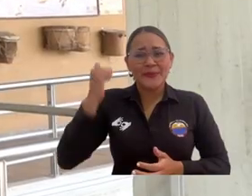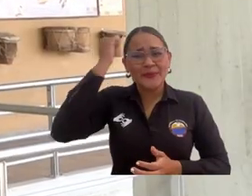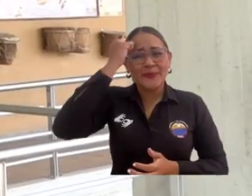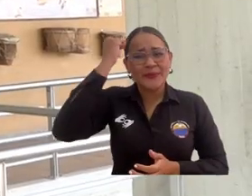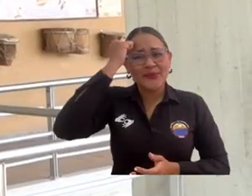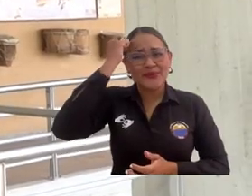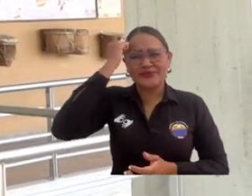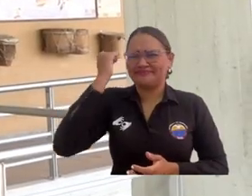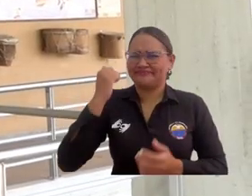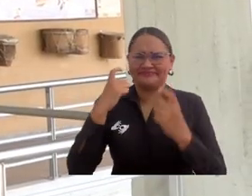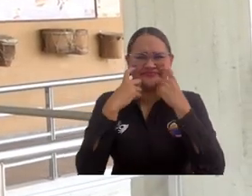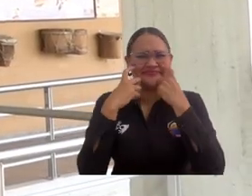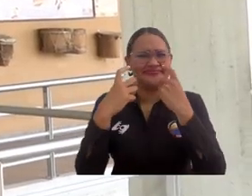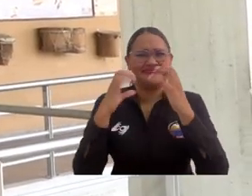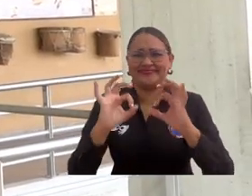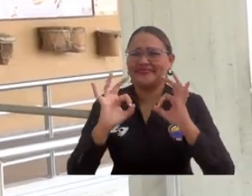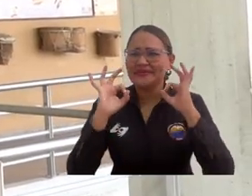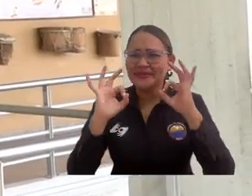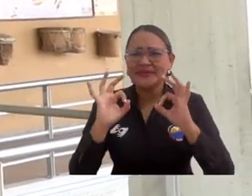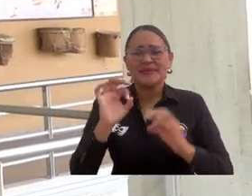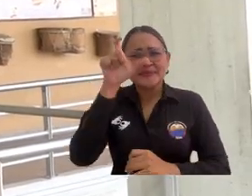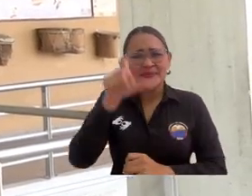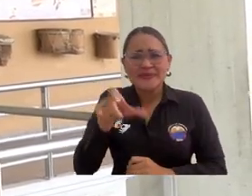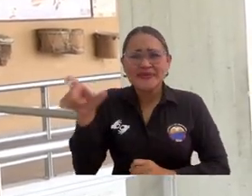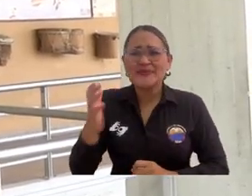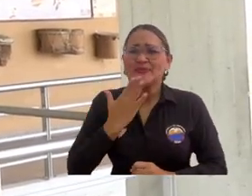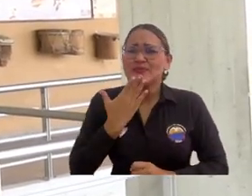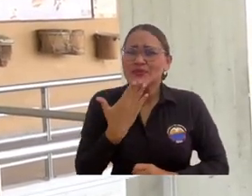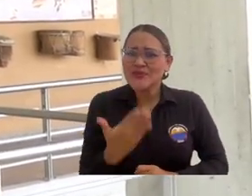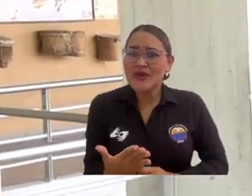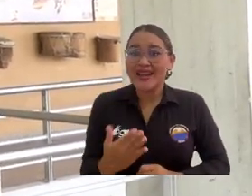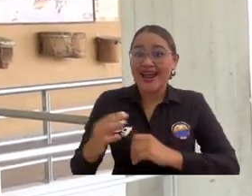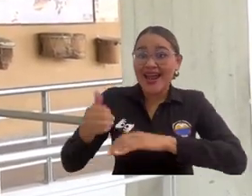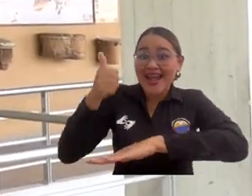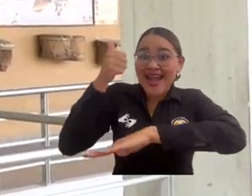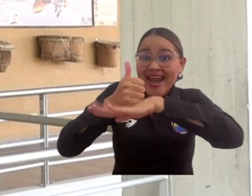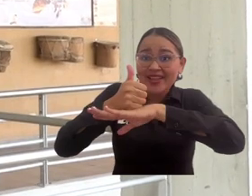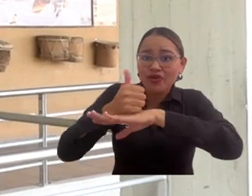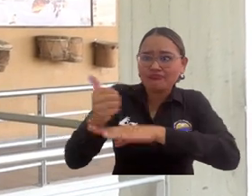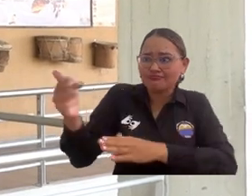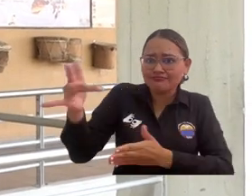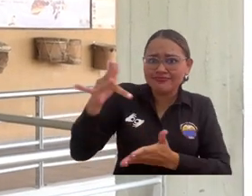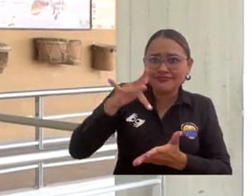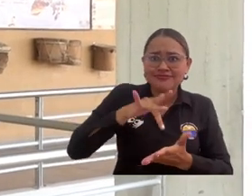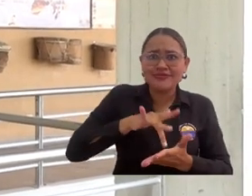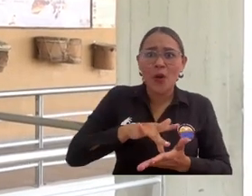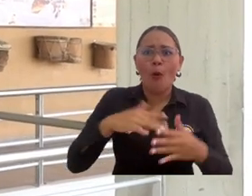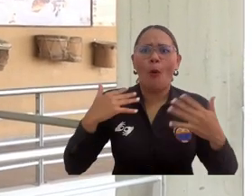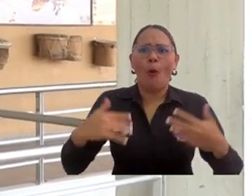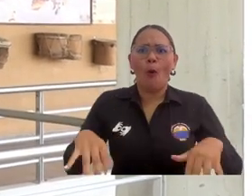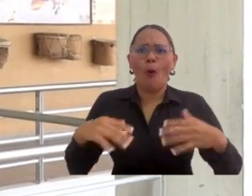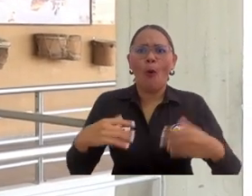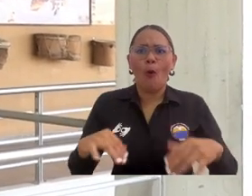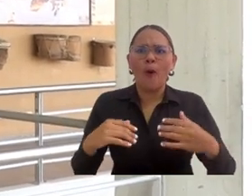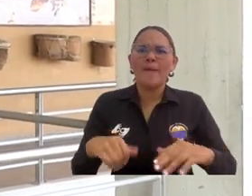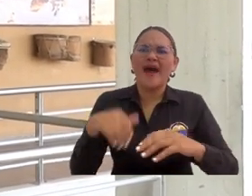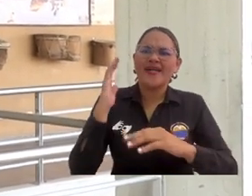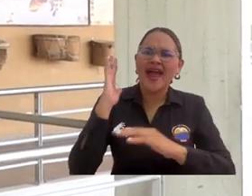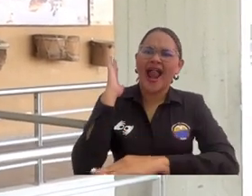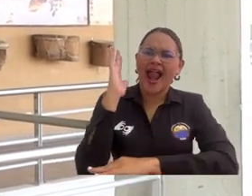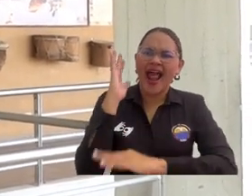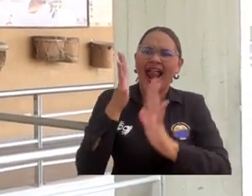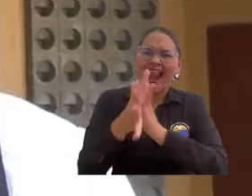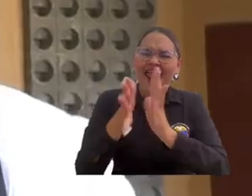Los profesores son espectaculares, muy buenas personas. El rector llegó y habló de una manera